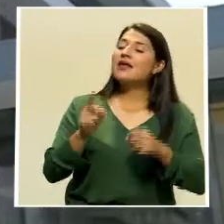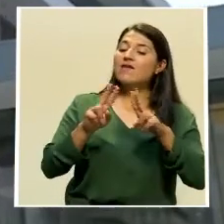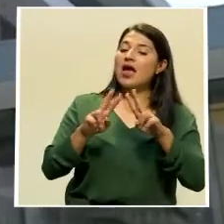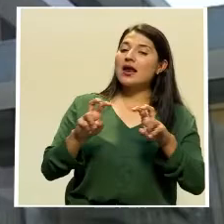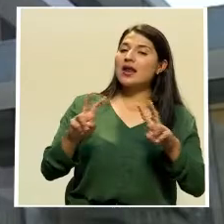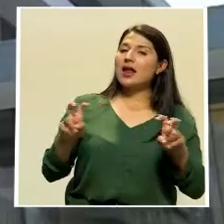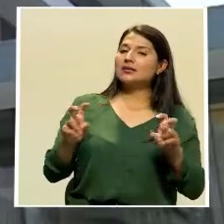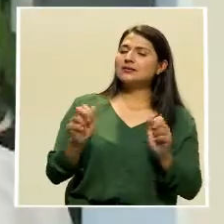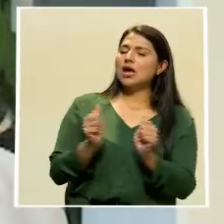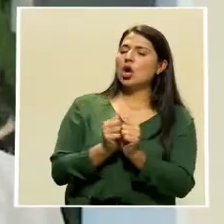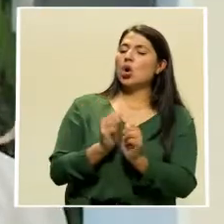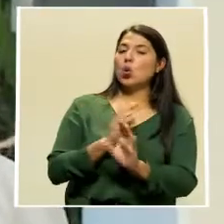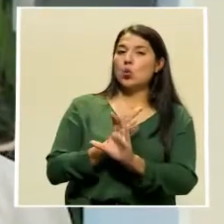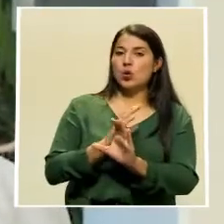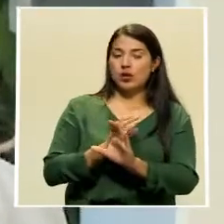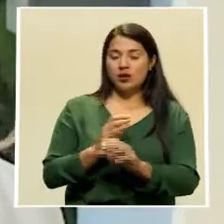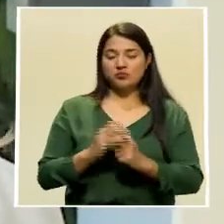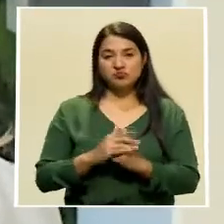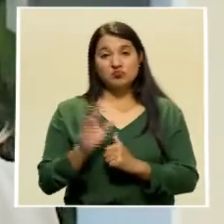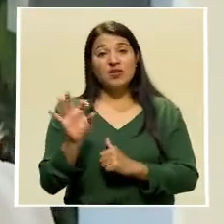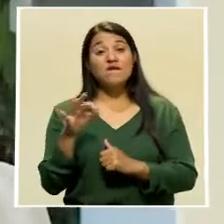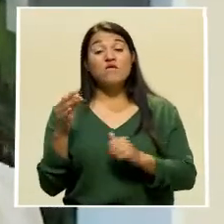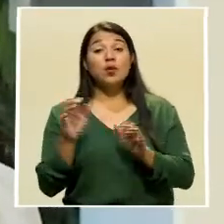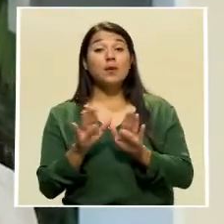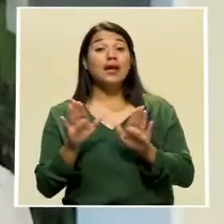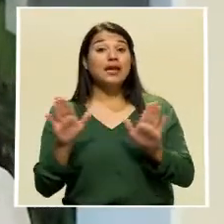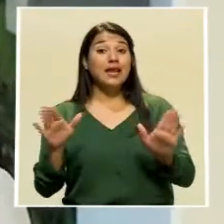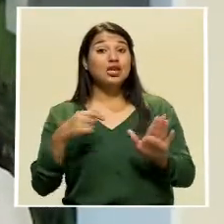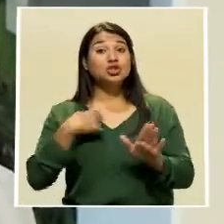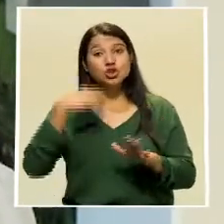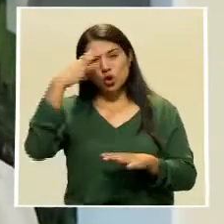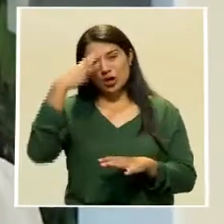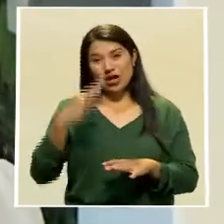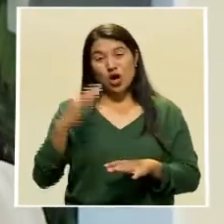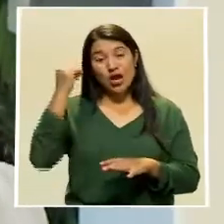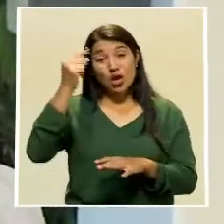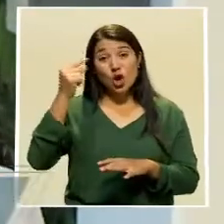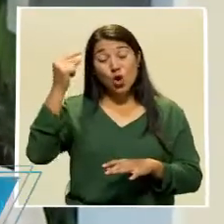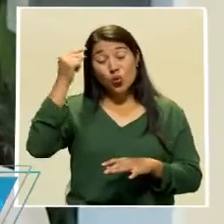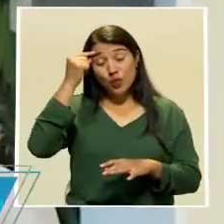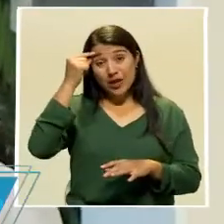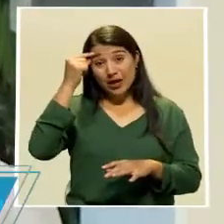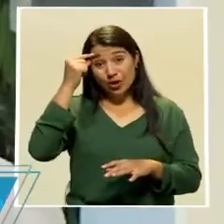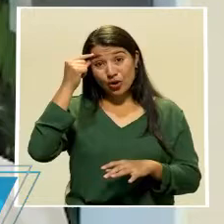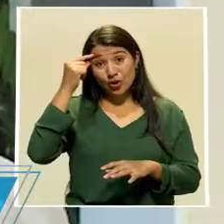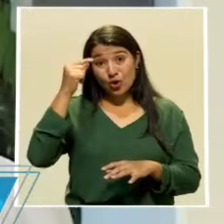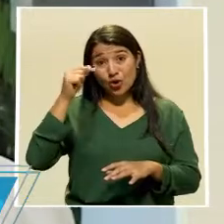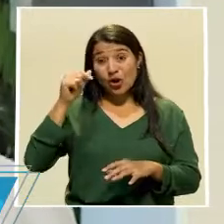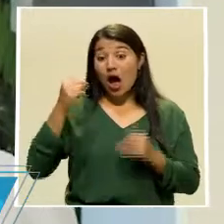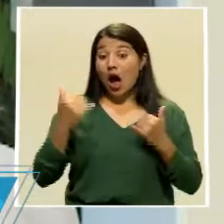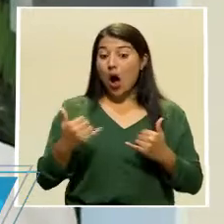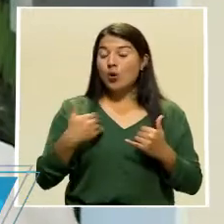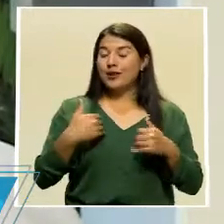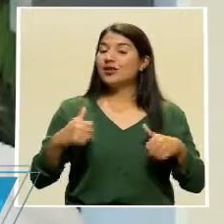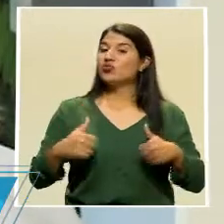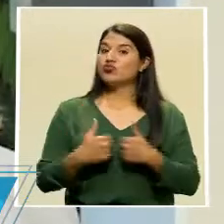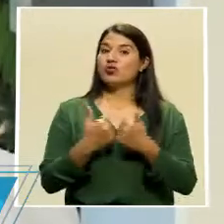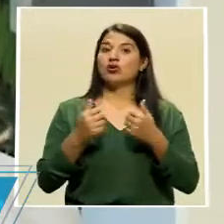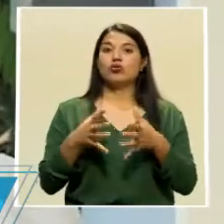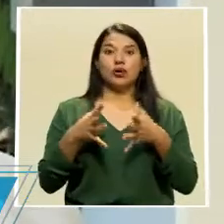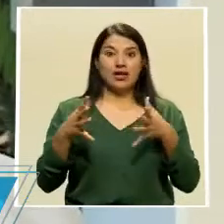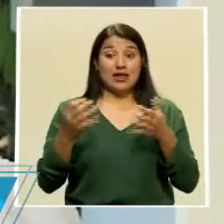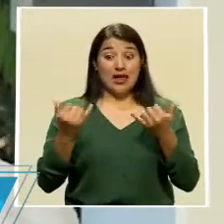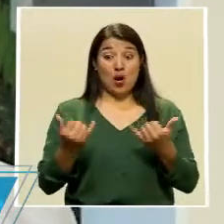analizarla con detenimiento. En términos generales, yo creo que el gobierno de la República hoy tiene un gran reto, o a partir de